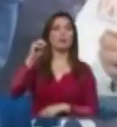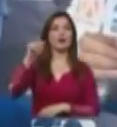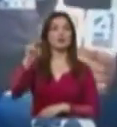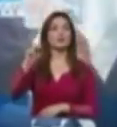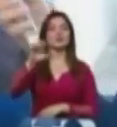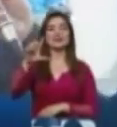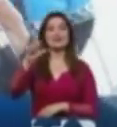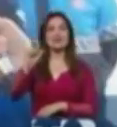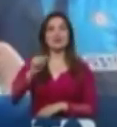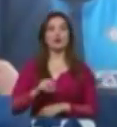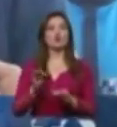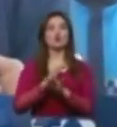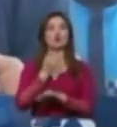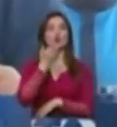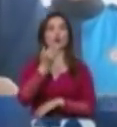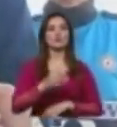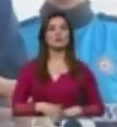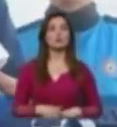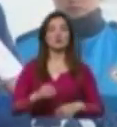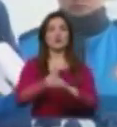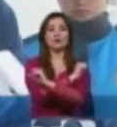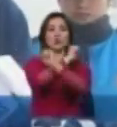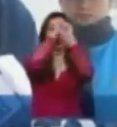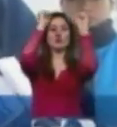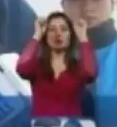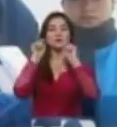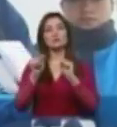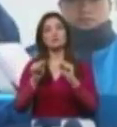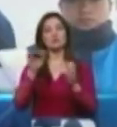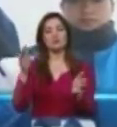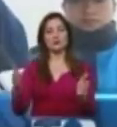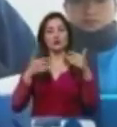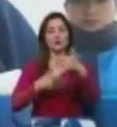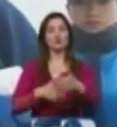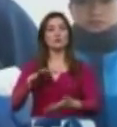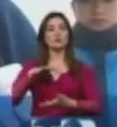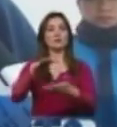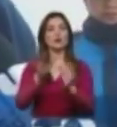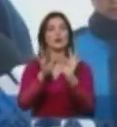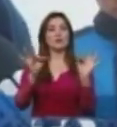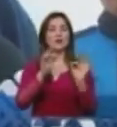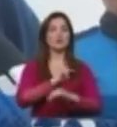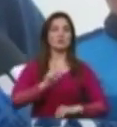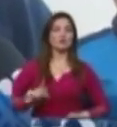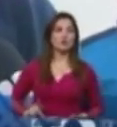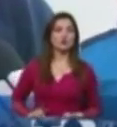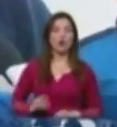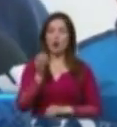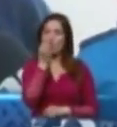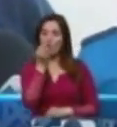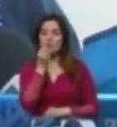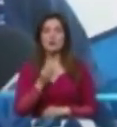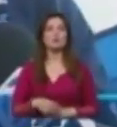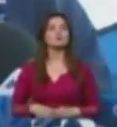la entrega de los kits. Bueno, esta mañana se está realizando ya la entrega de los kits, tanto de limpieza personal como las de alimentos,